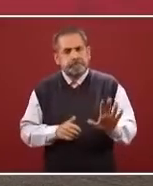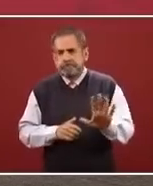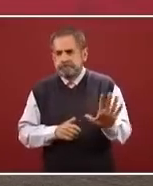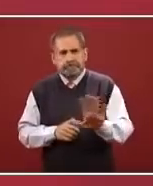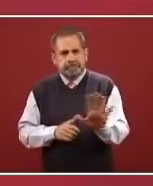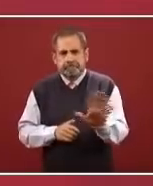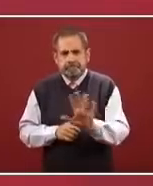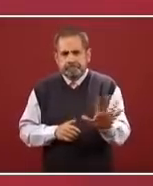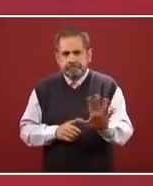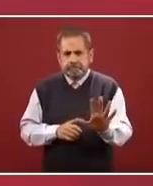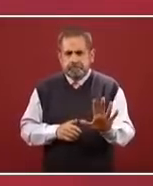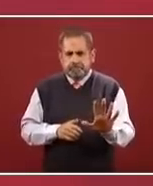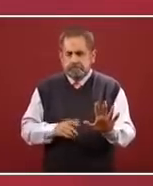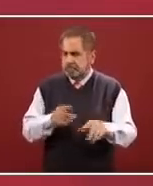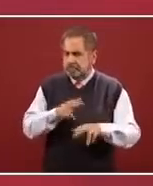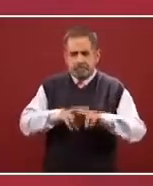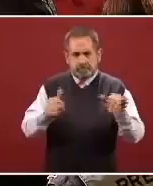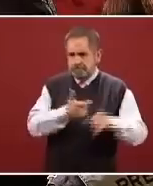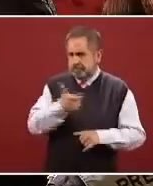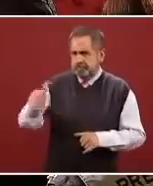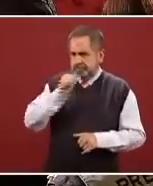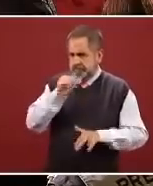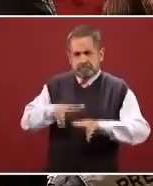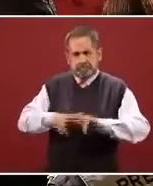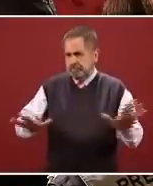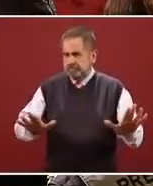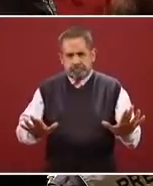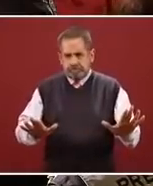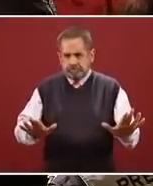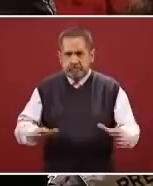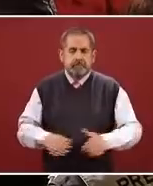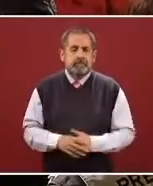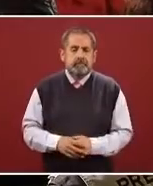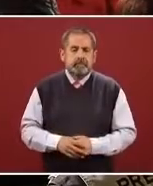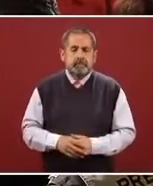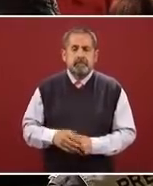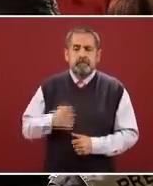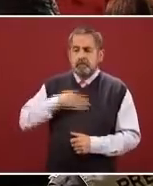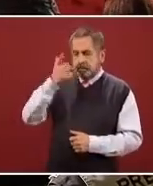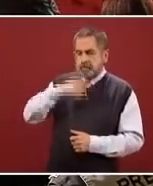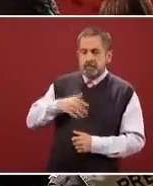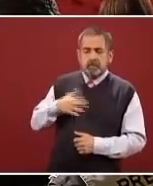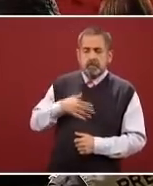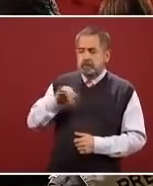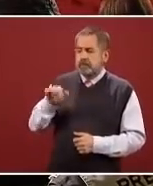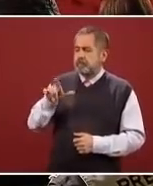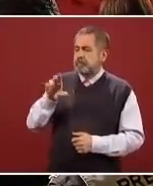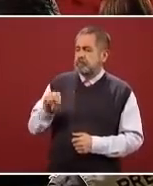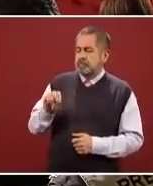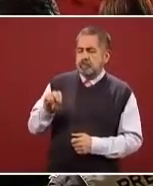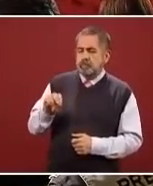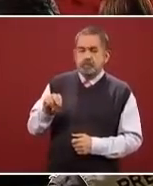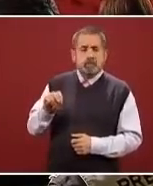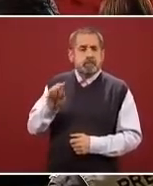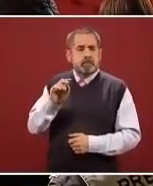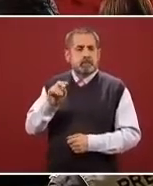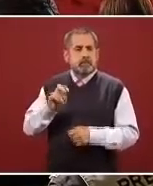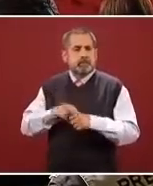hasta mi conocimiento. Por favor. Omar Gómez, de Nueva Ancio Noticias, Baja California